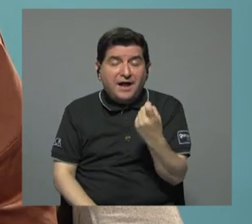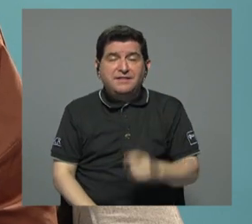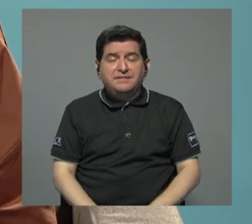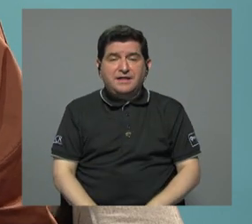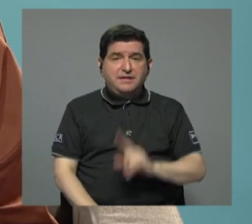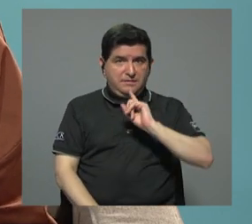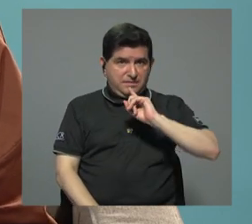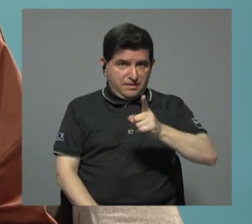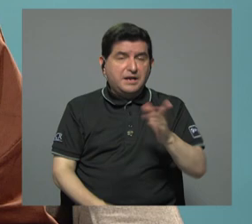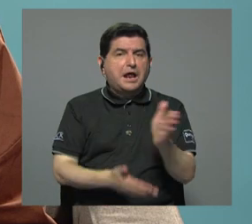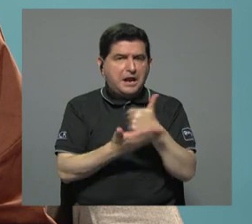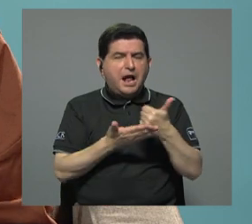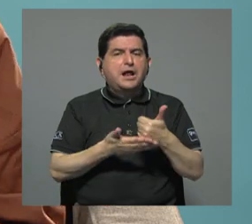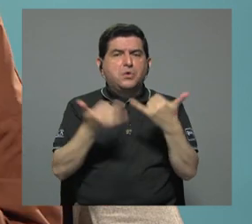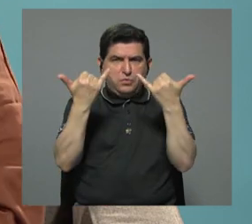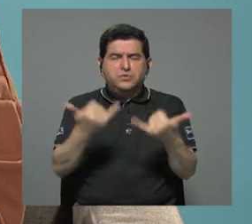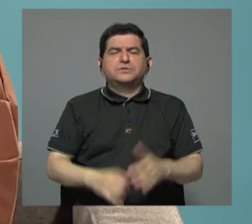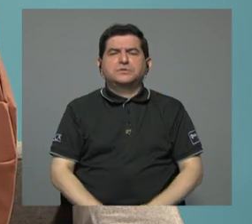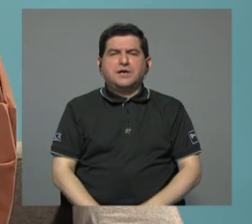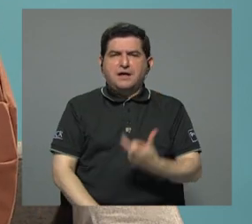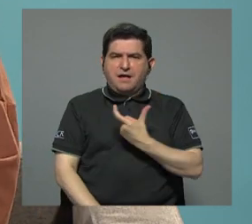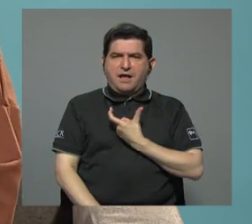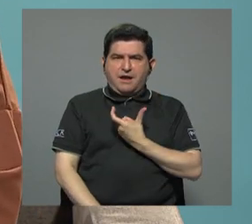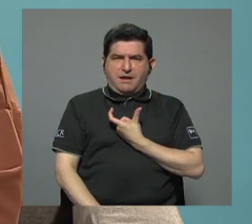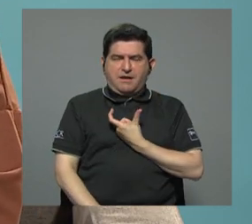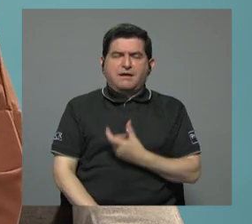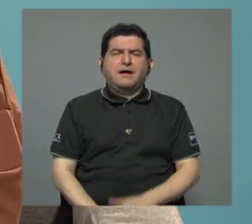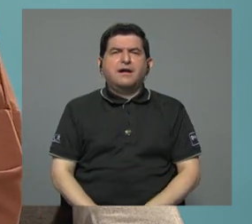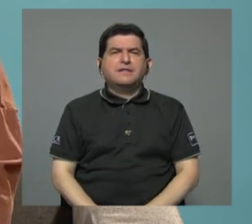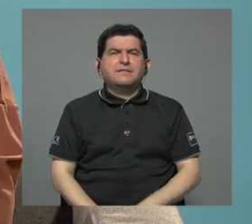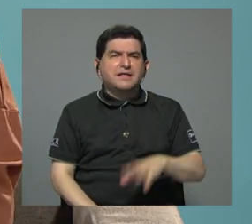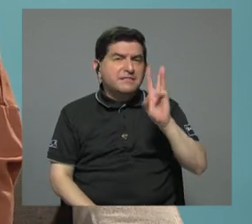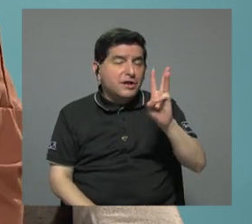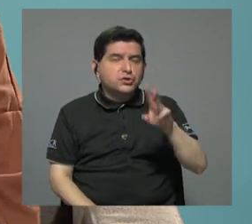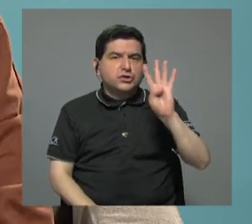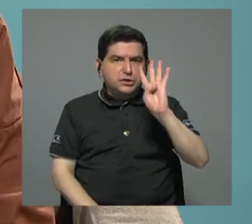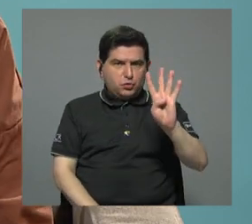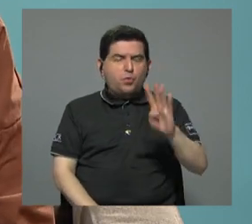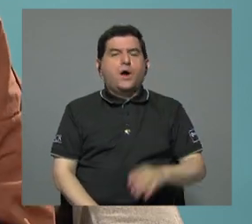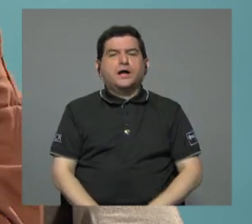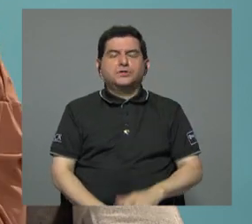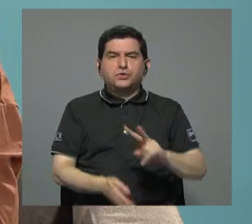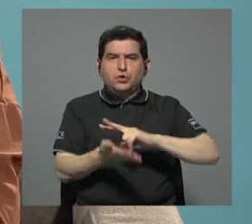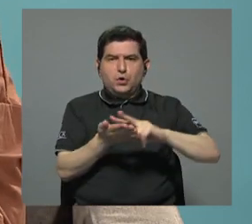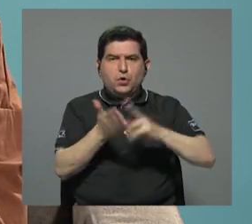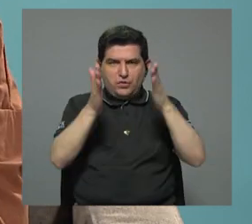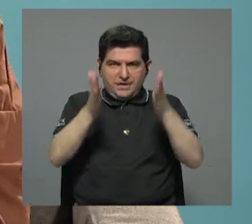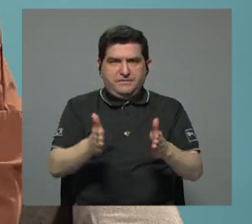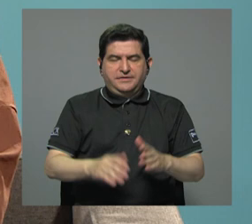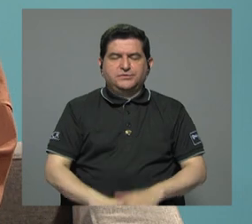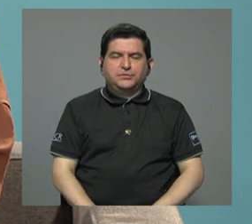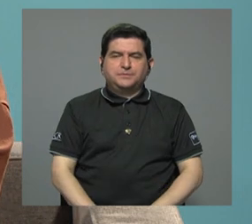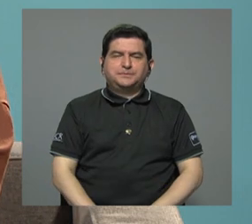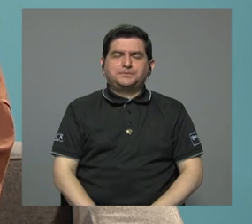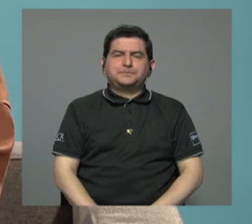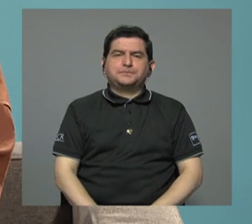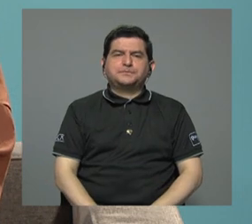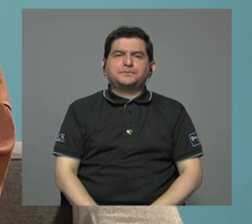declaraciones el alcalde de estos 6 alcaldes cuatro son liberacionistas el el